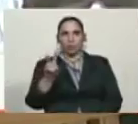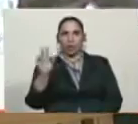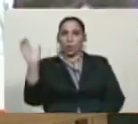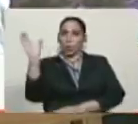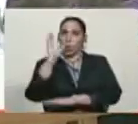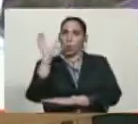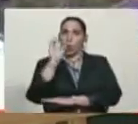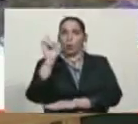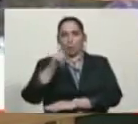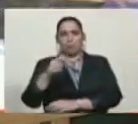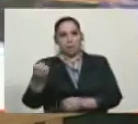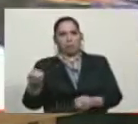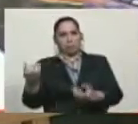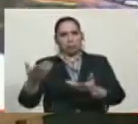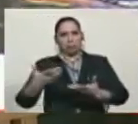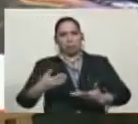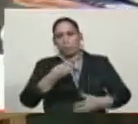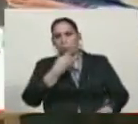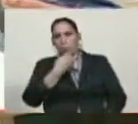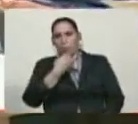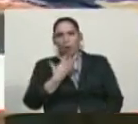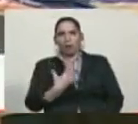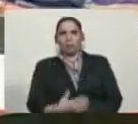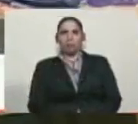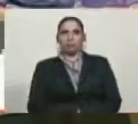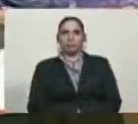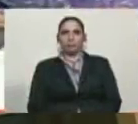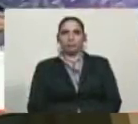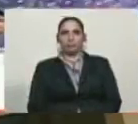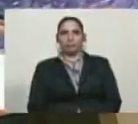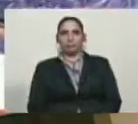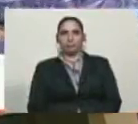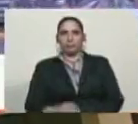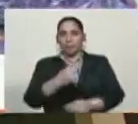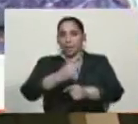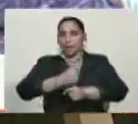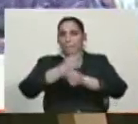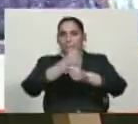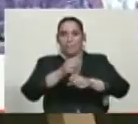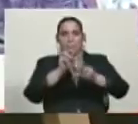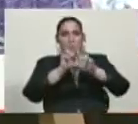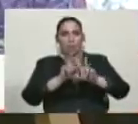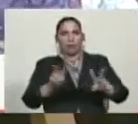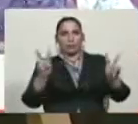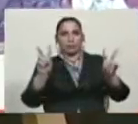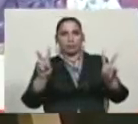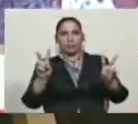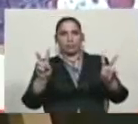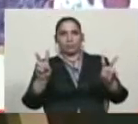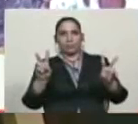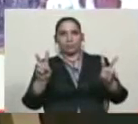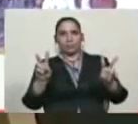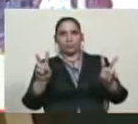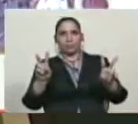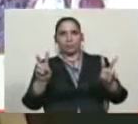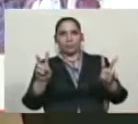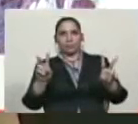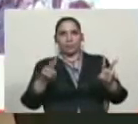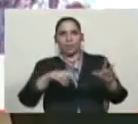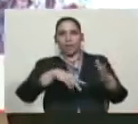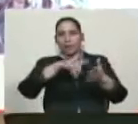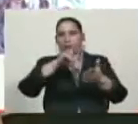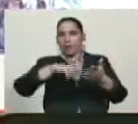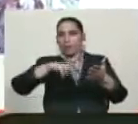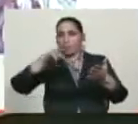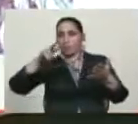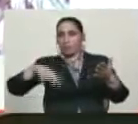llegan también cosas buenas buenas en un caballo de paz esto es una pintura creo